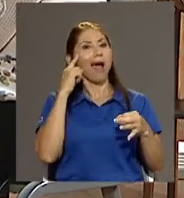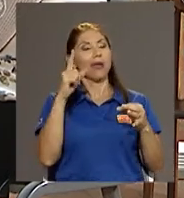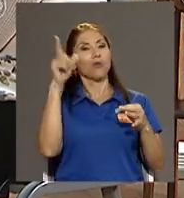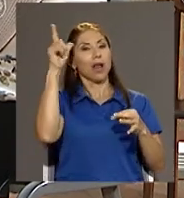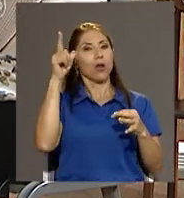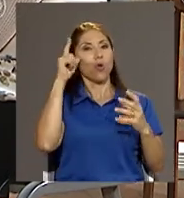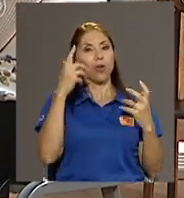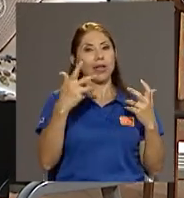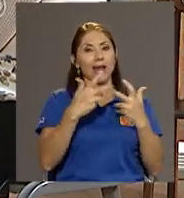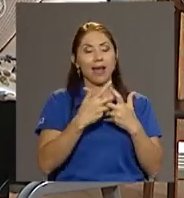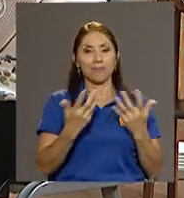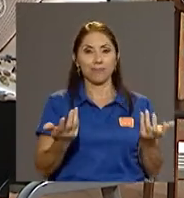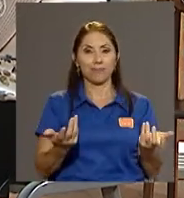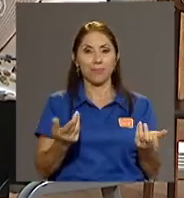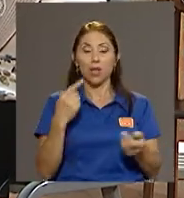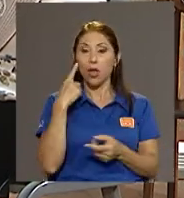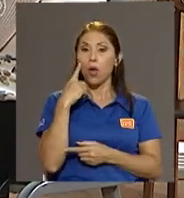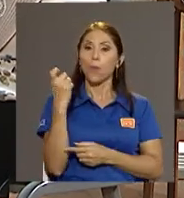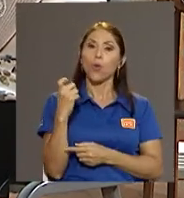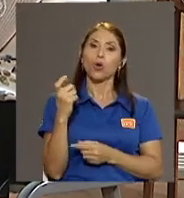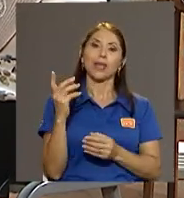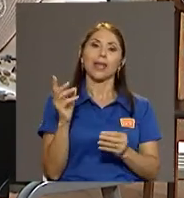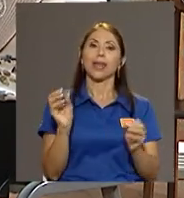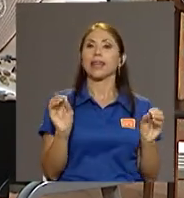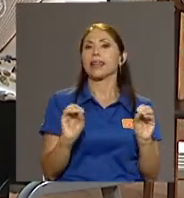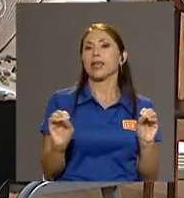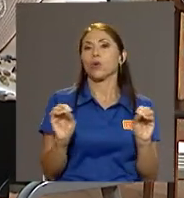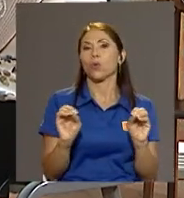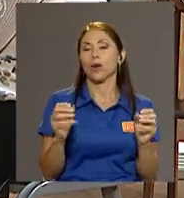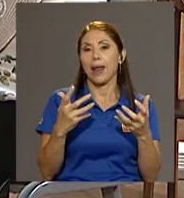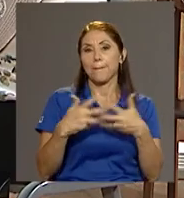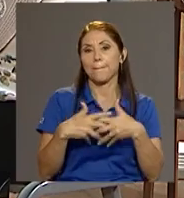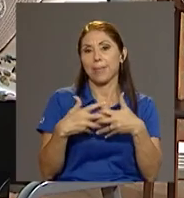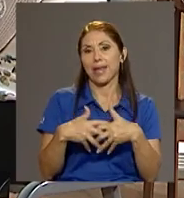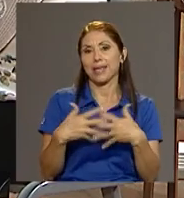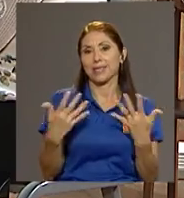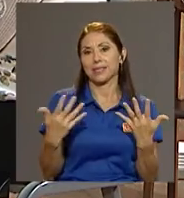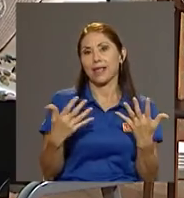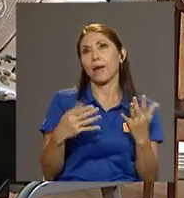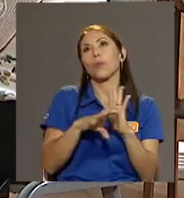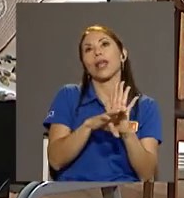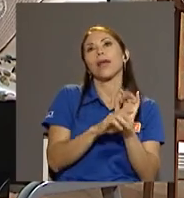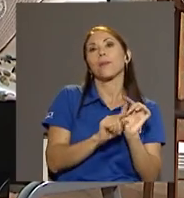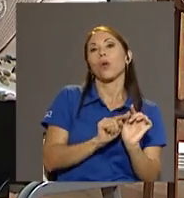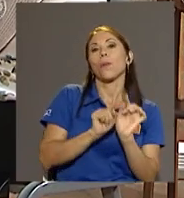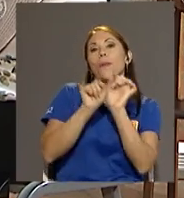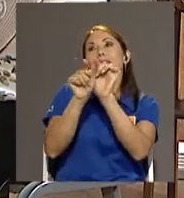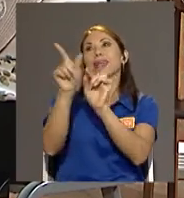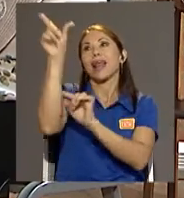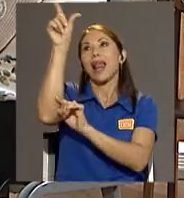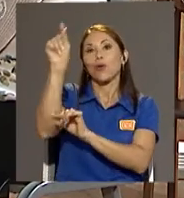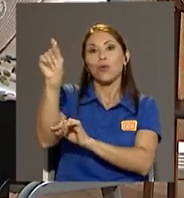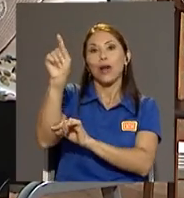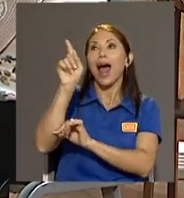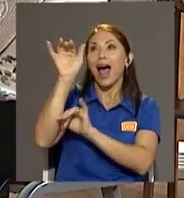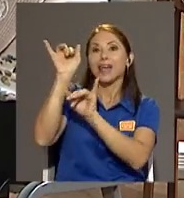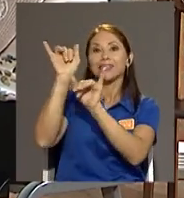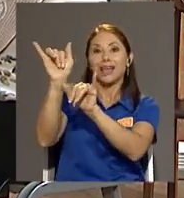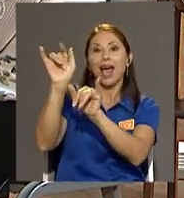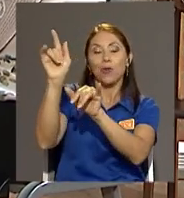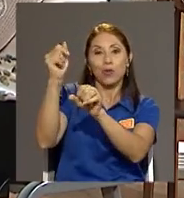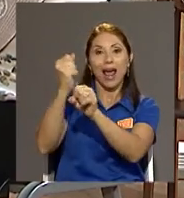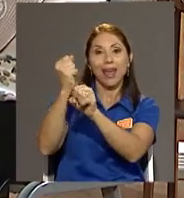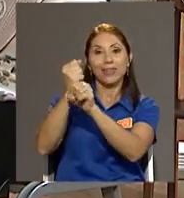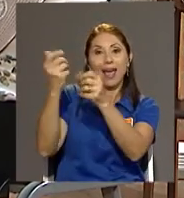empresa va a colocar una actividad en la luna, porque en la luna no hay atmósfera y y es muy